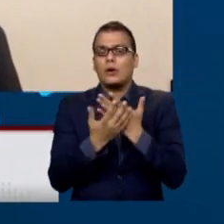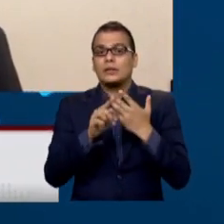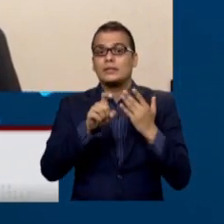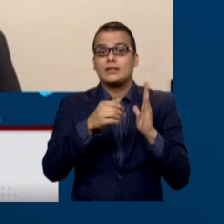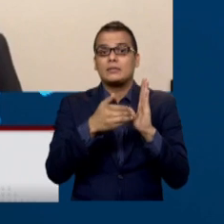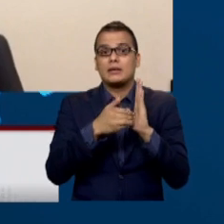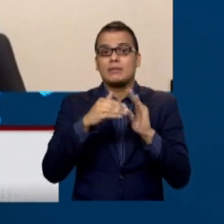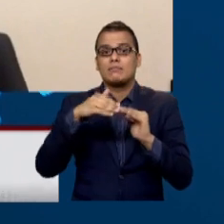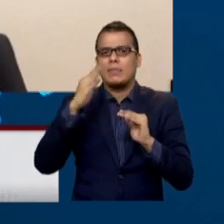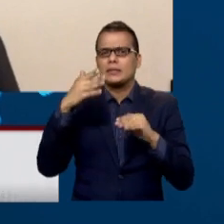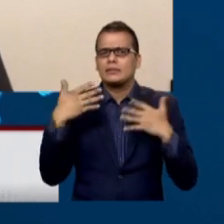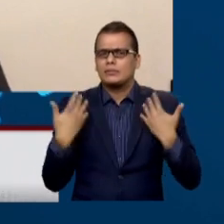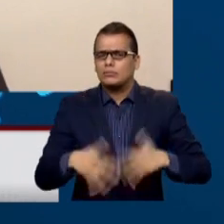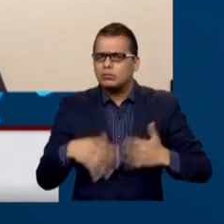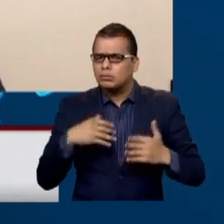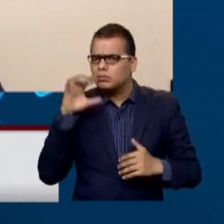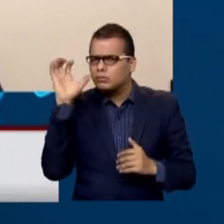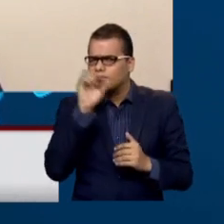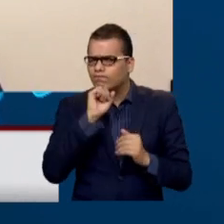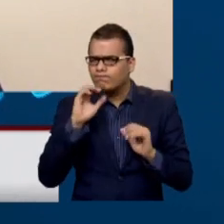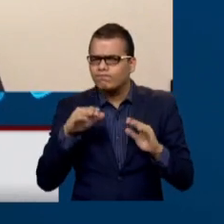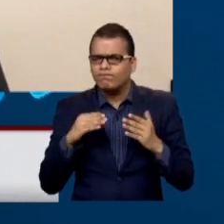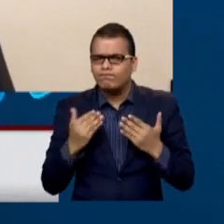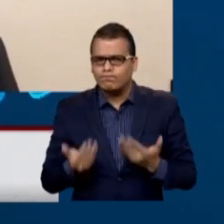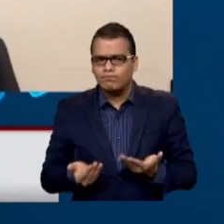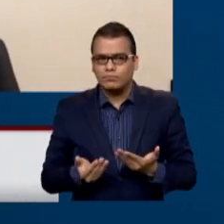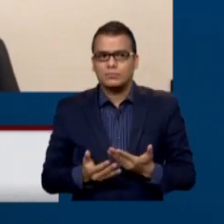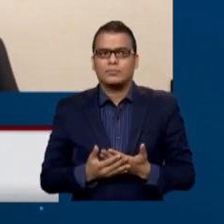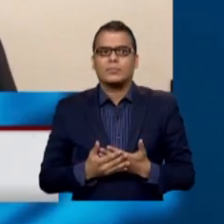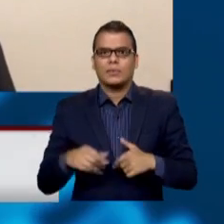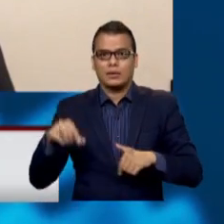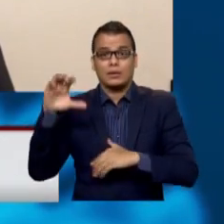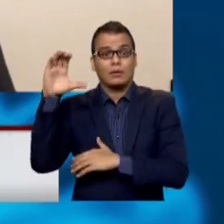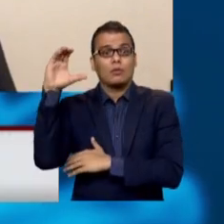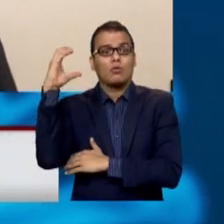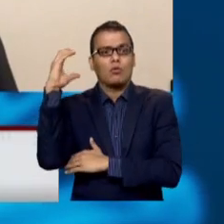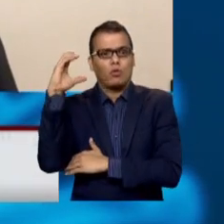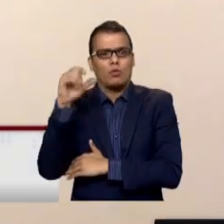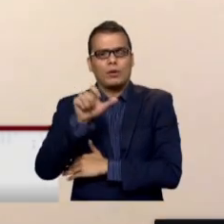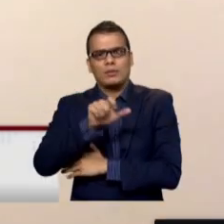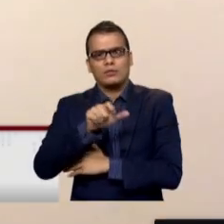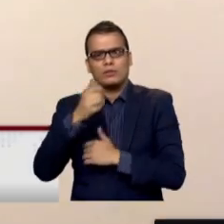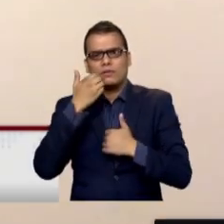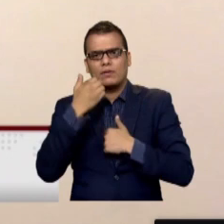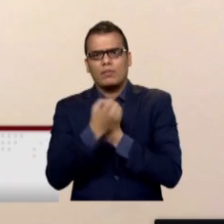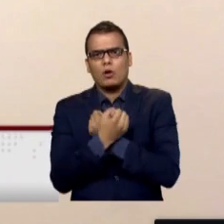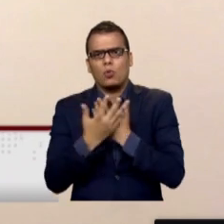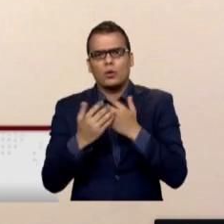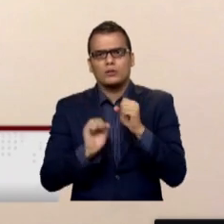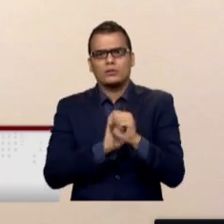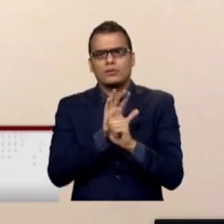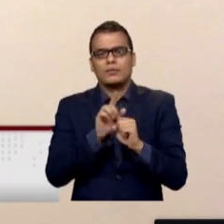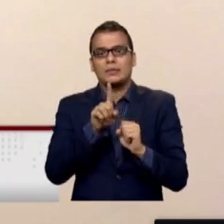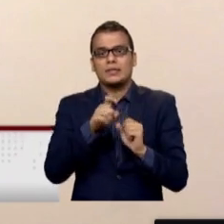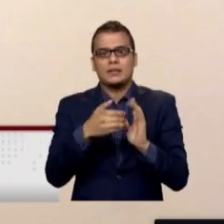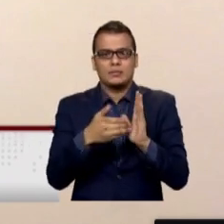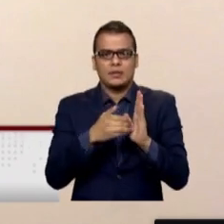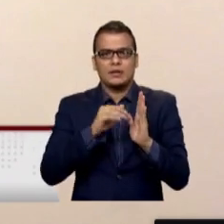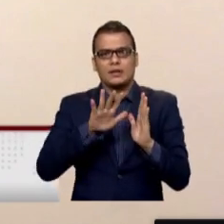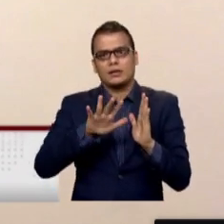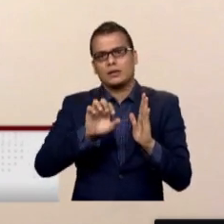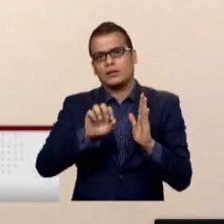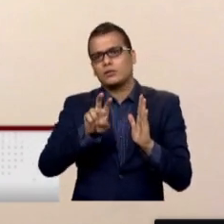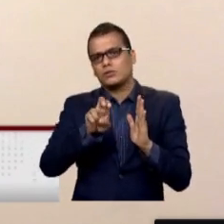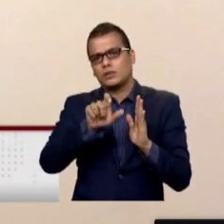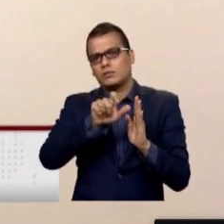ministro? Tenemos resultados donde hablamos de que ya tenemos en Colombia 6.507 casos, de los